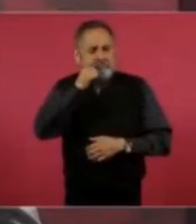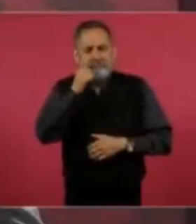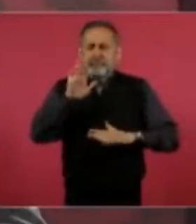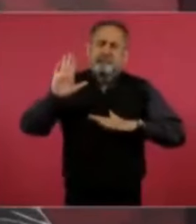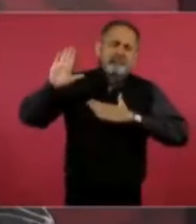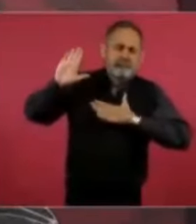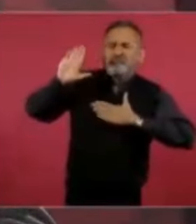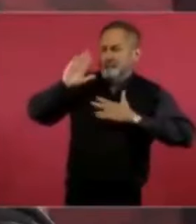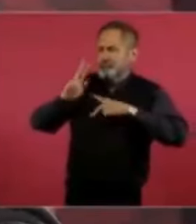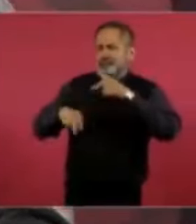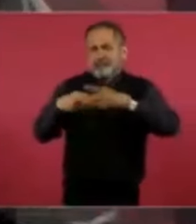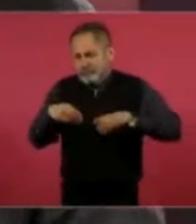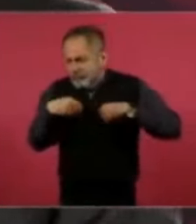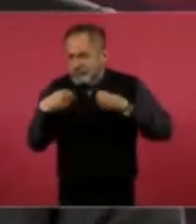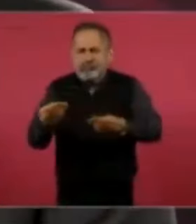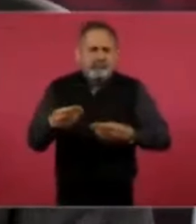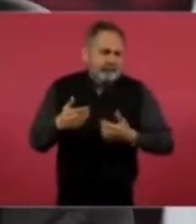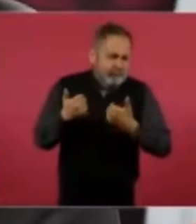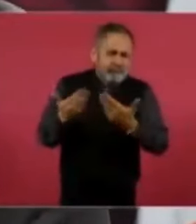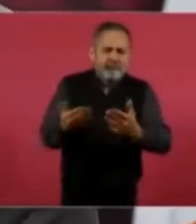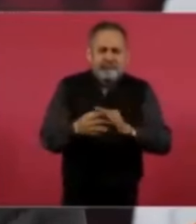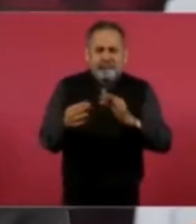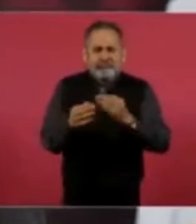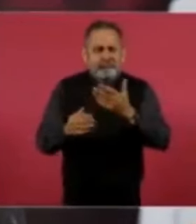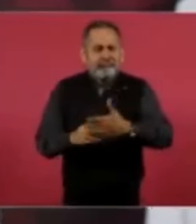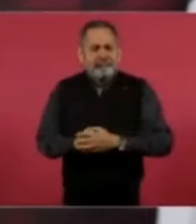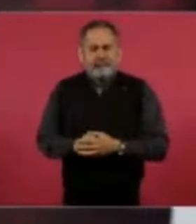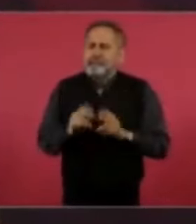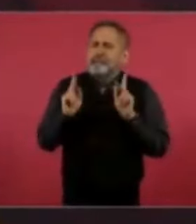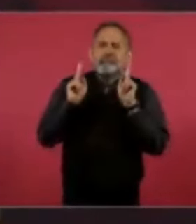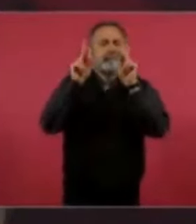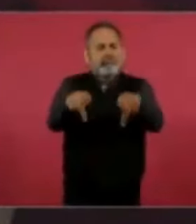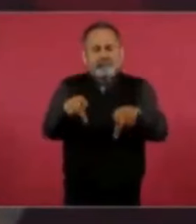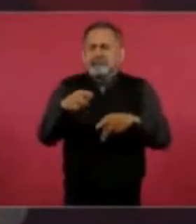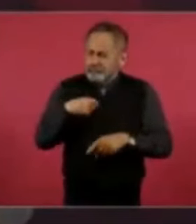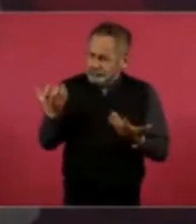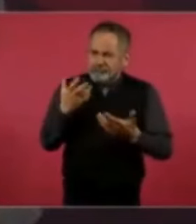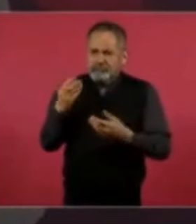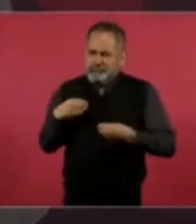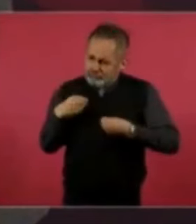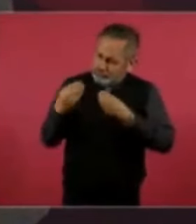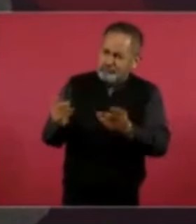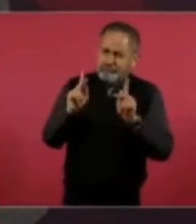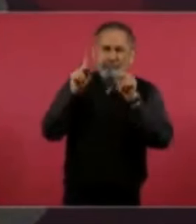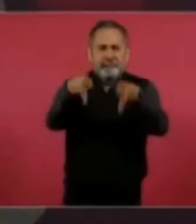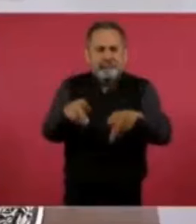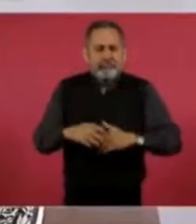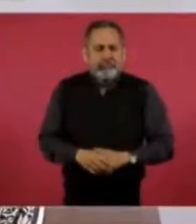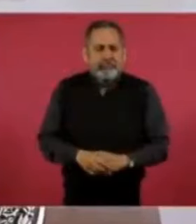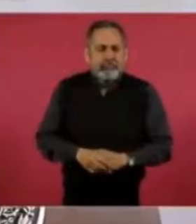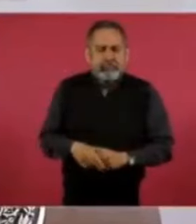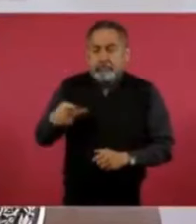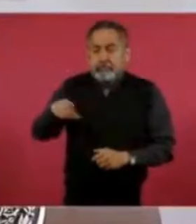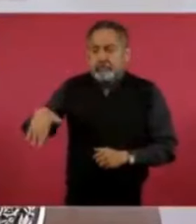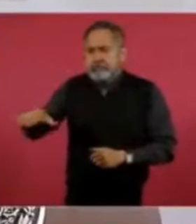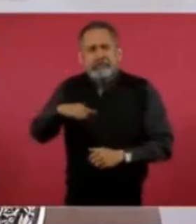decía les voy hacer un puente y le